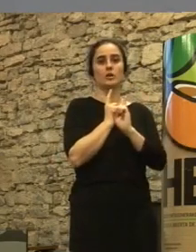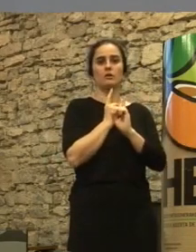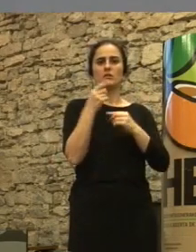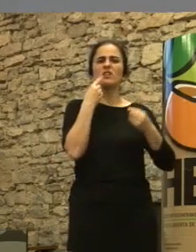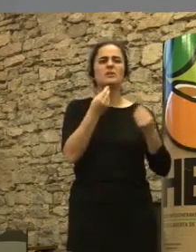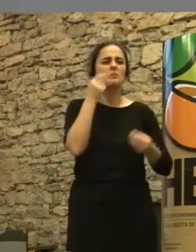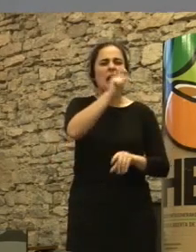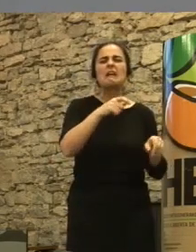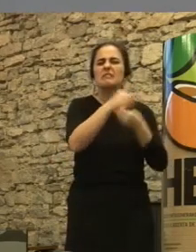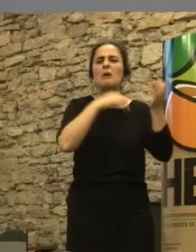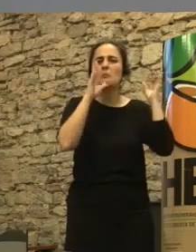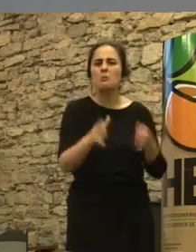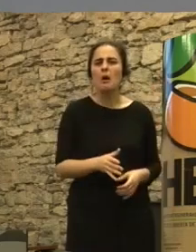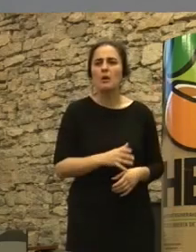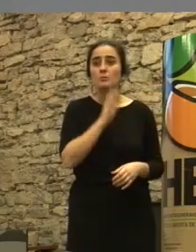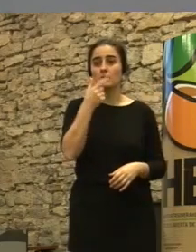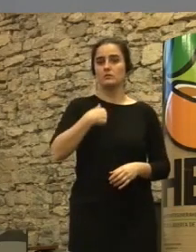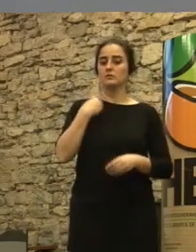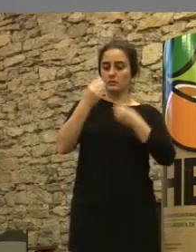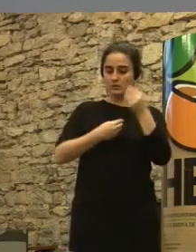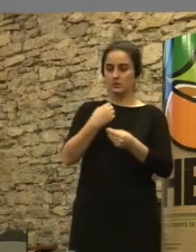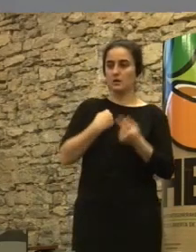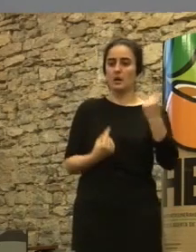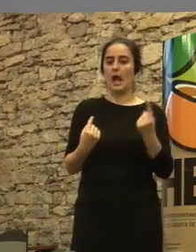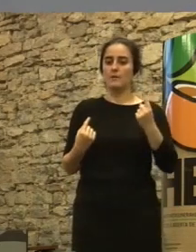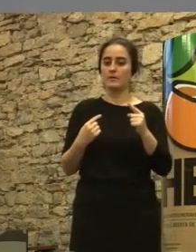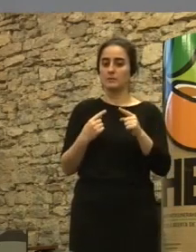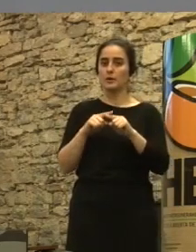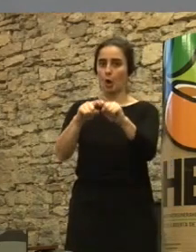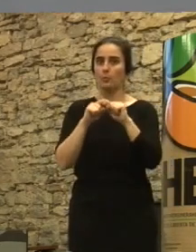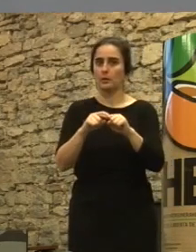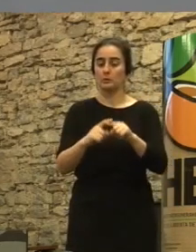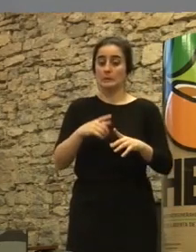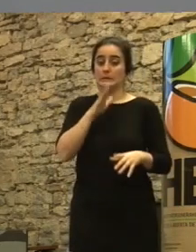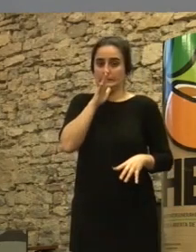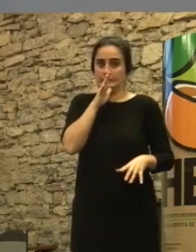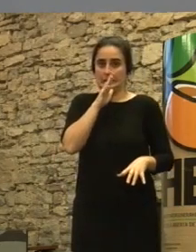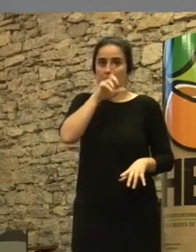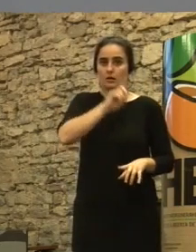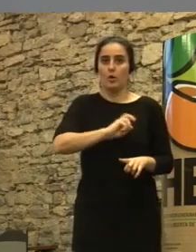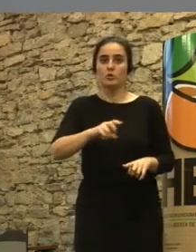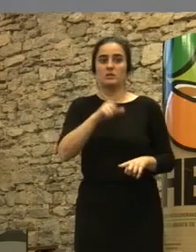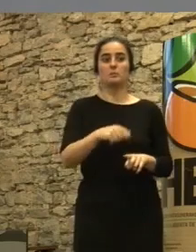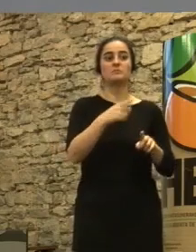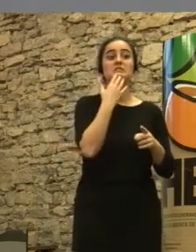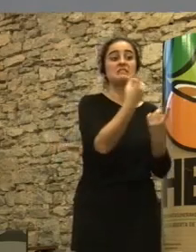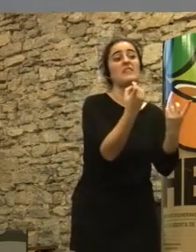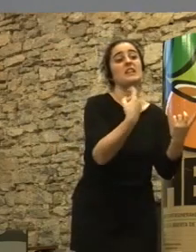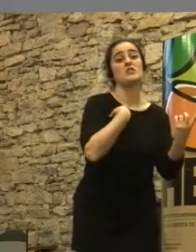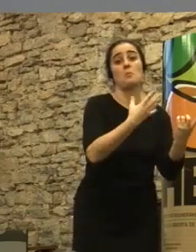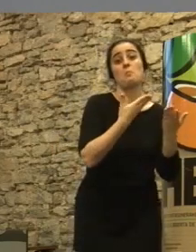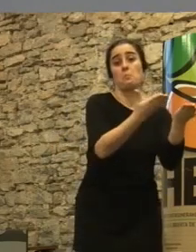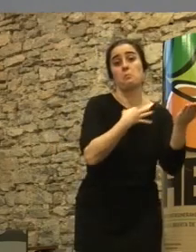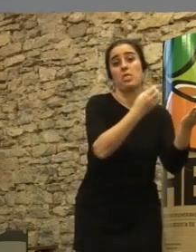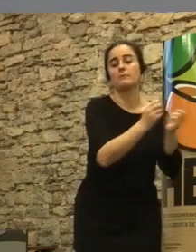por qué hace eso y tal? Entonces, entre que lo hacemos nosotros, porque yo me vigilo y de vez en cuando se me escapa, y entre esta cosa que efectivamente a mí que me cuesta ser importante para alguien, pues claro. Bueno, pues ahí